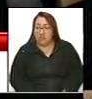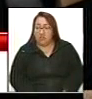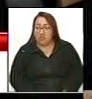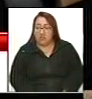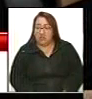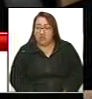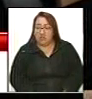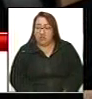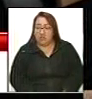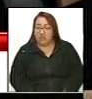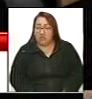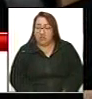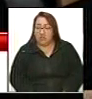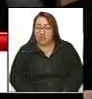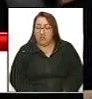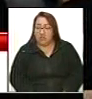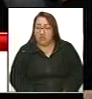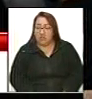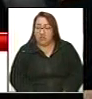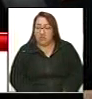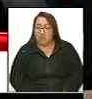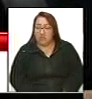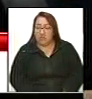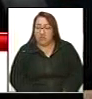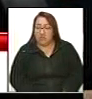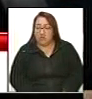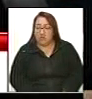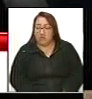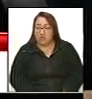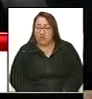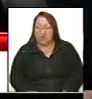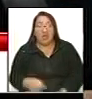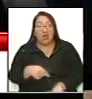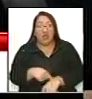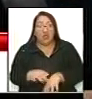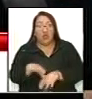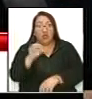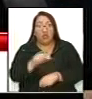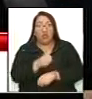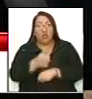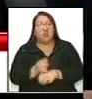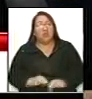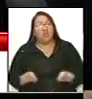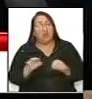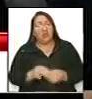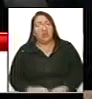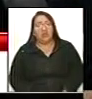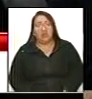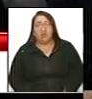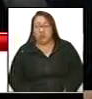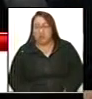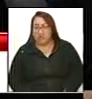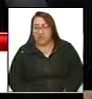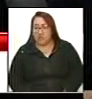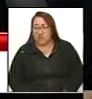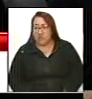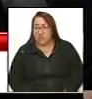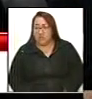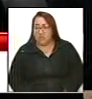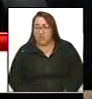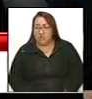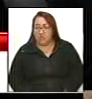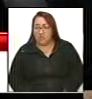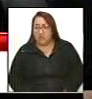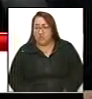el voto ponderado en estas sociedades de gestión colectiva a la hora de elegir a las autoridades es importantísimo. Si no, sería inviable. nos